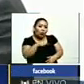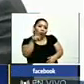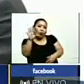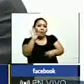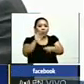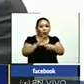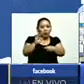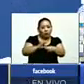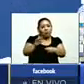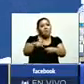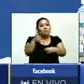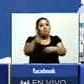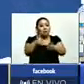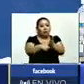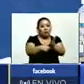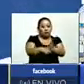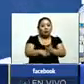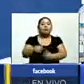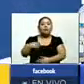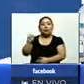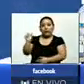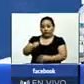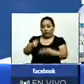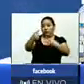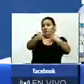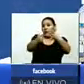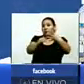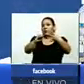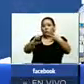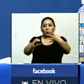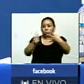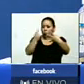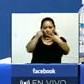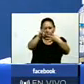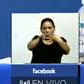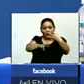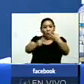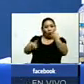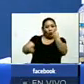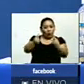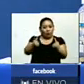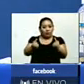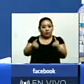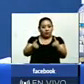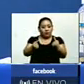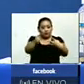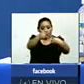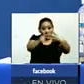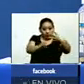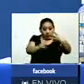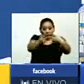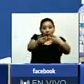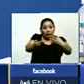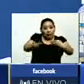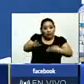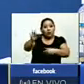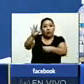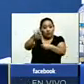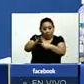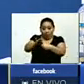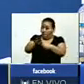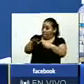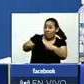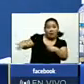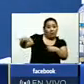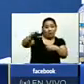alcaldes y diputados? Porque si la Constitución no distingue qué persona, el derecho al sufragio es para